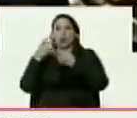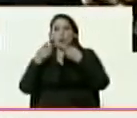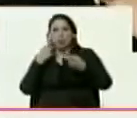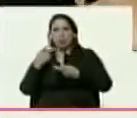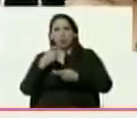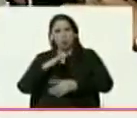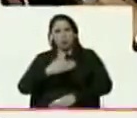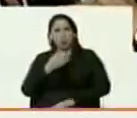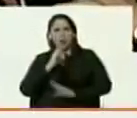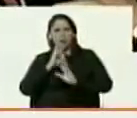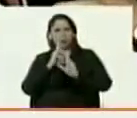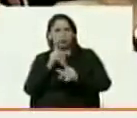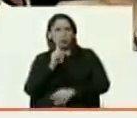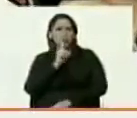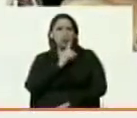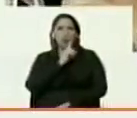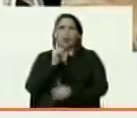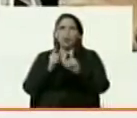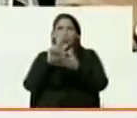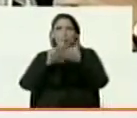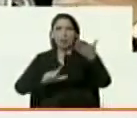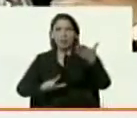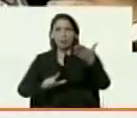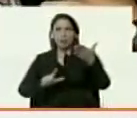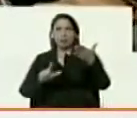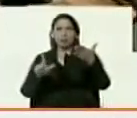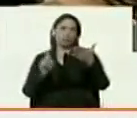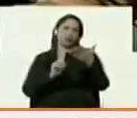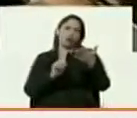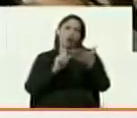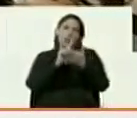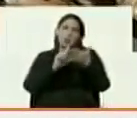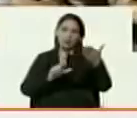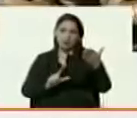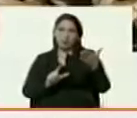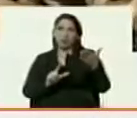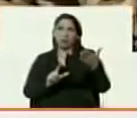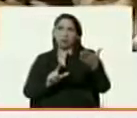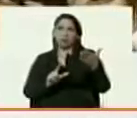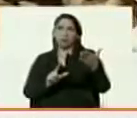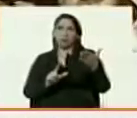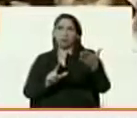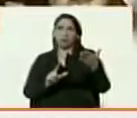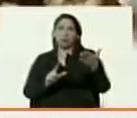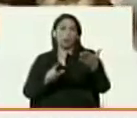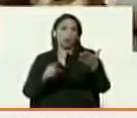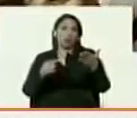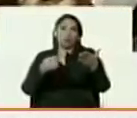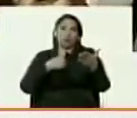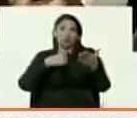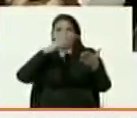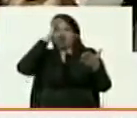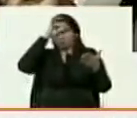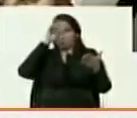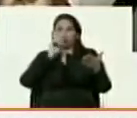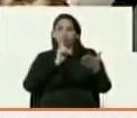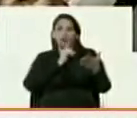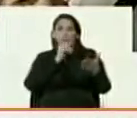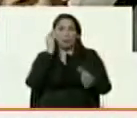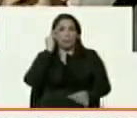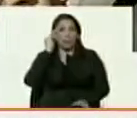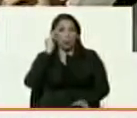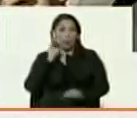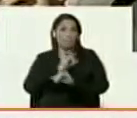nombres, mencionar algunos de esos nombres que están en esa lista de 60? Bueno, no, es una lista que no me sé los nombres de memoria, pero